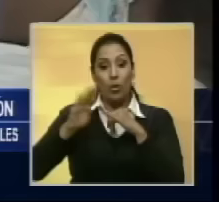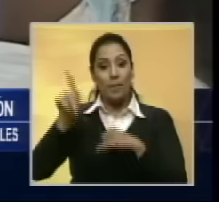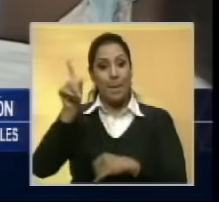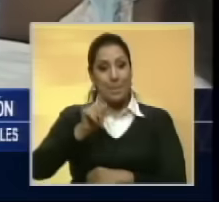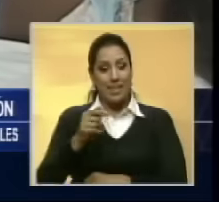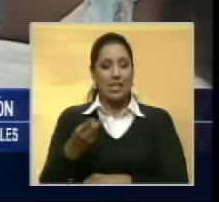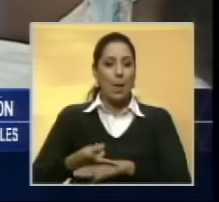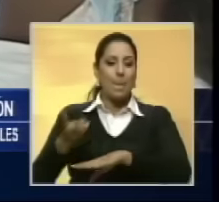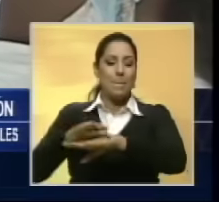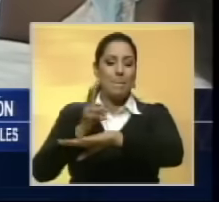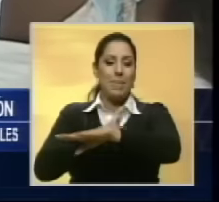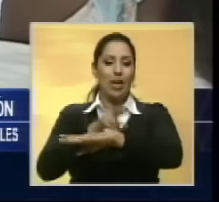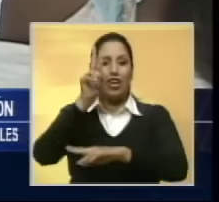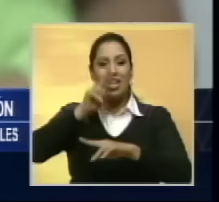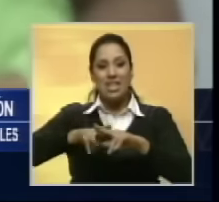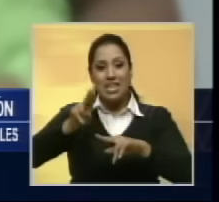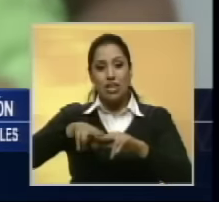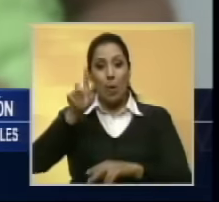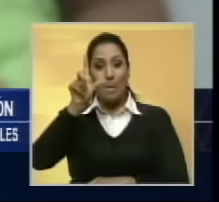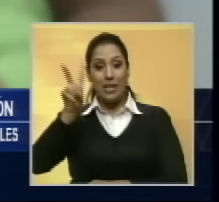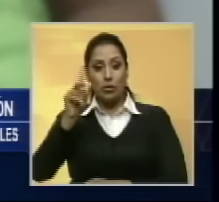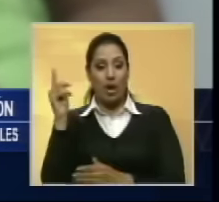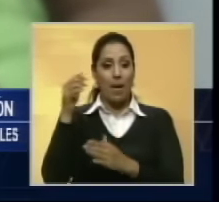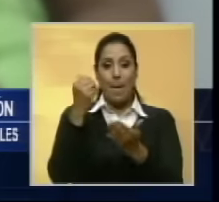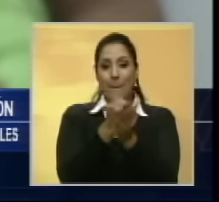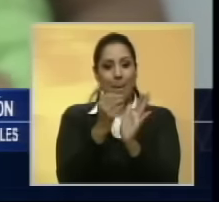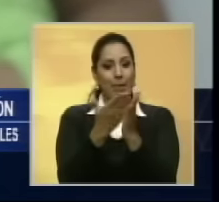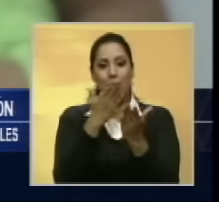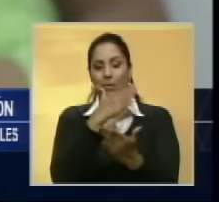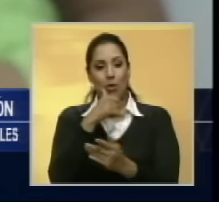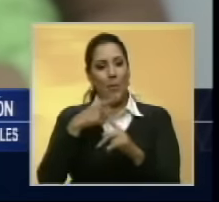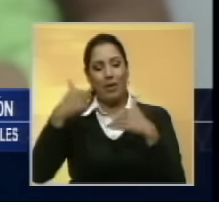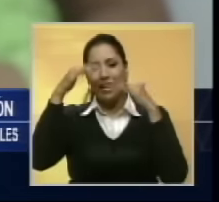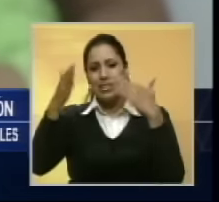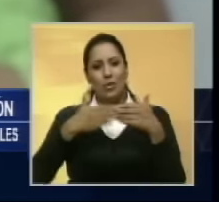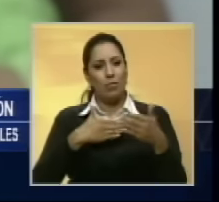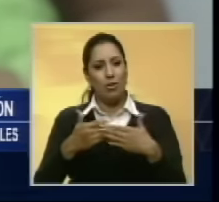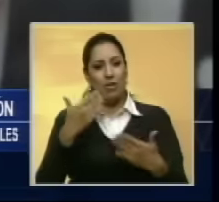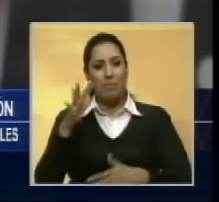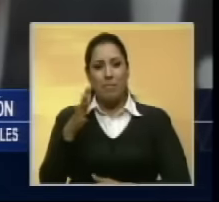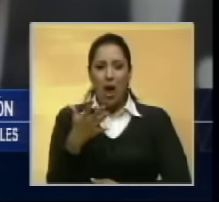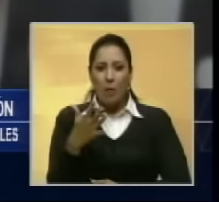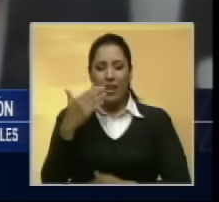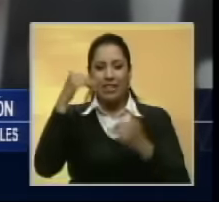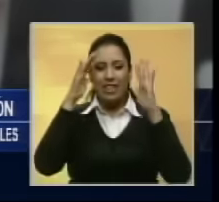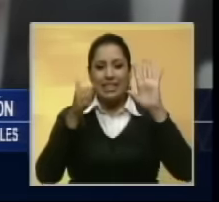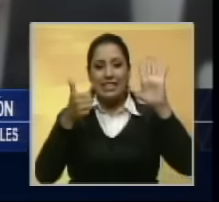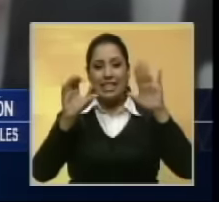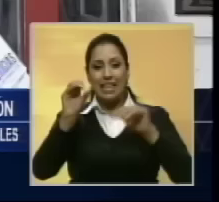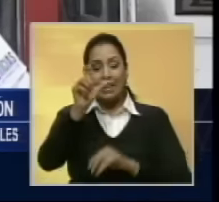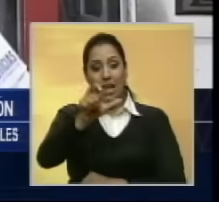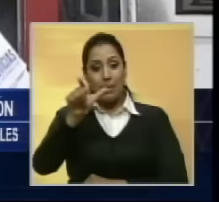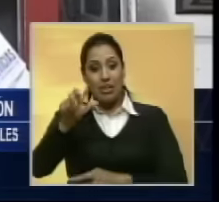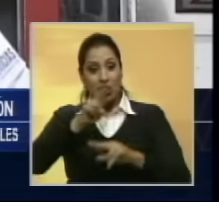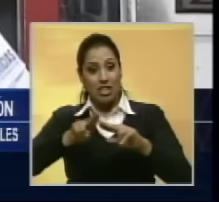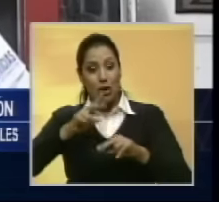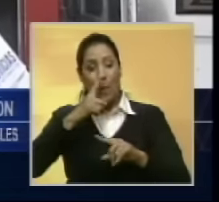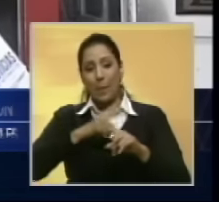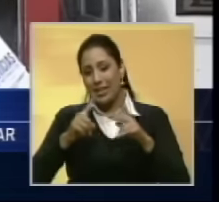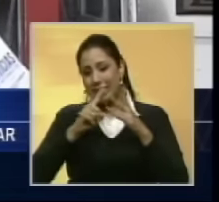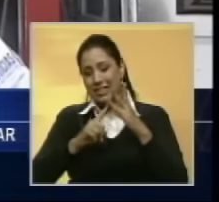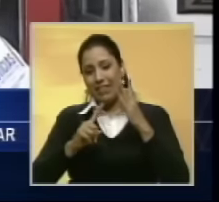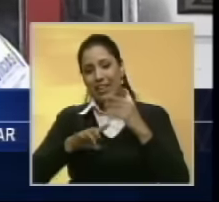se ha incrementado el número de pacientes venezolanos indocumentados. Aproximadamente hemos atendido como 60 pacientes, pero con